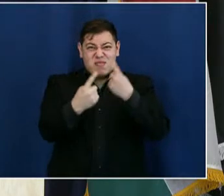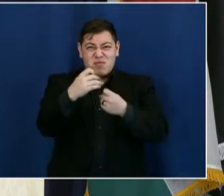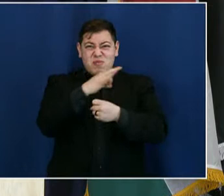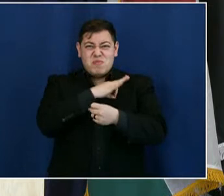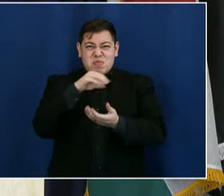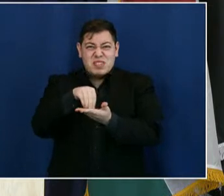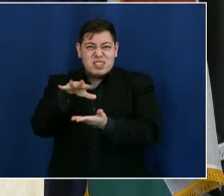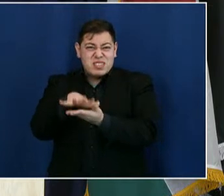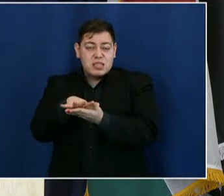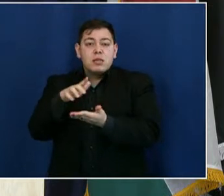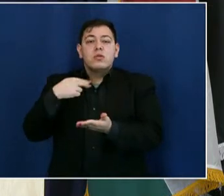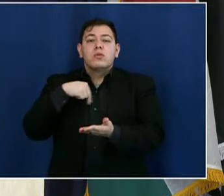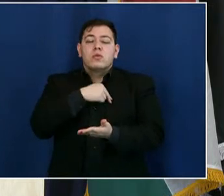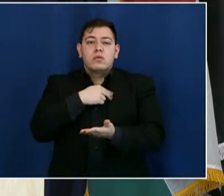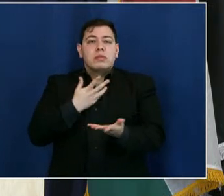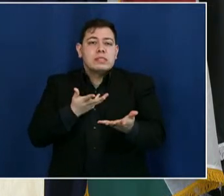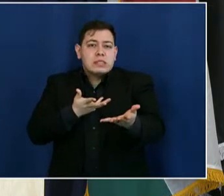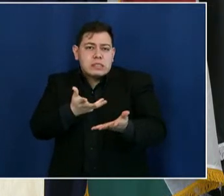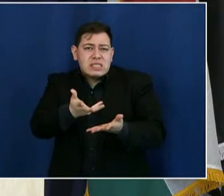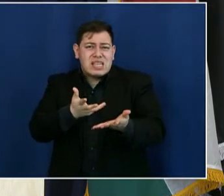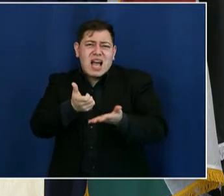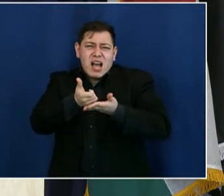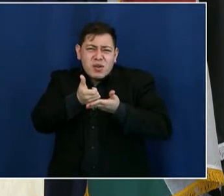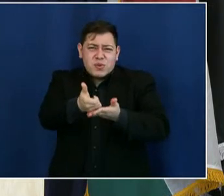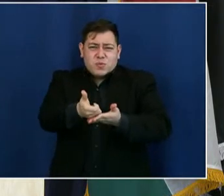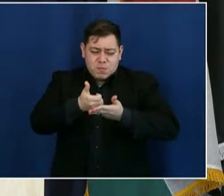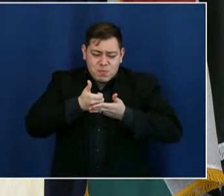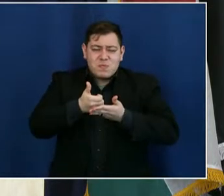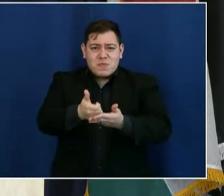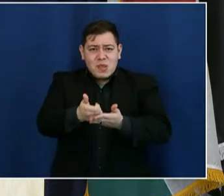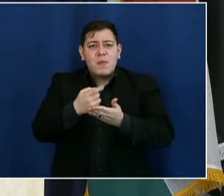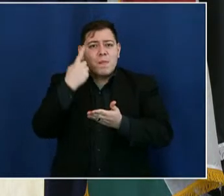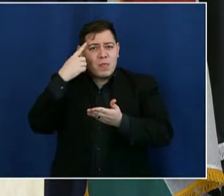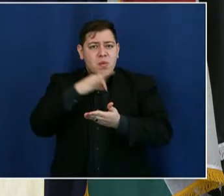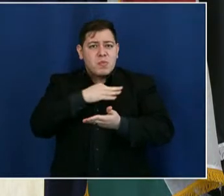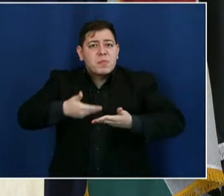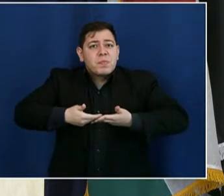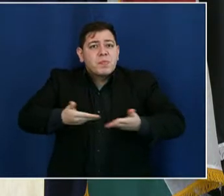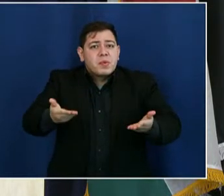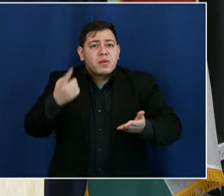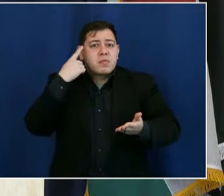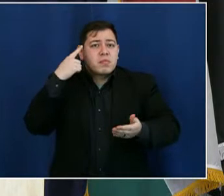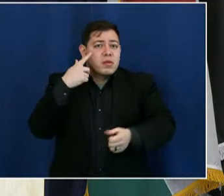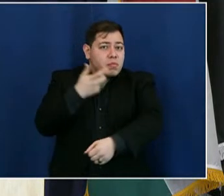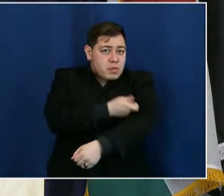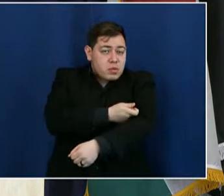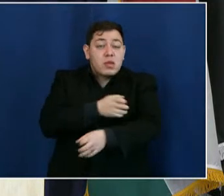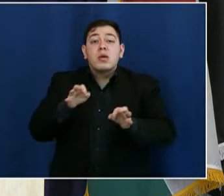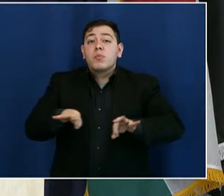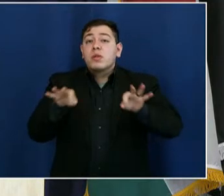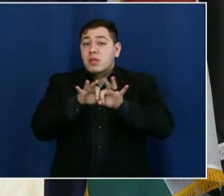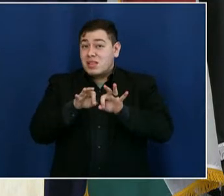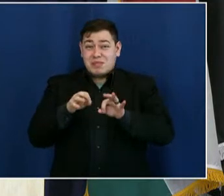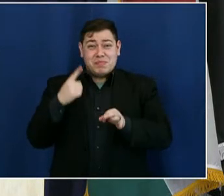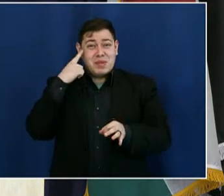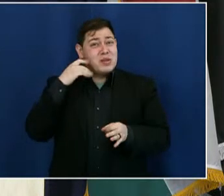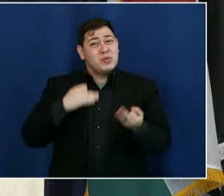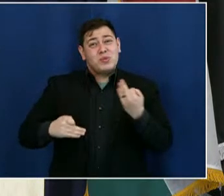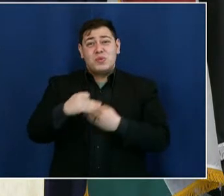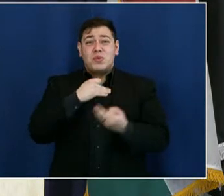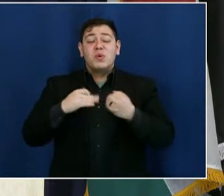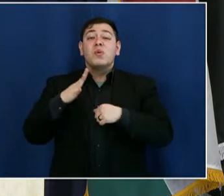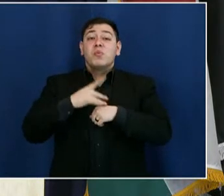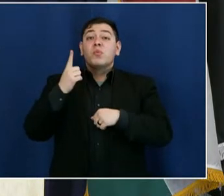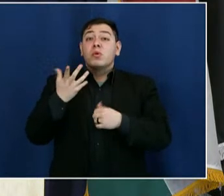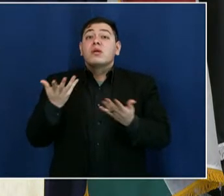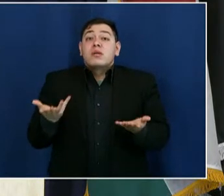vamos a trabajar mano a mano con ustedes para expandir la distribución de vacunas, que es sumamente importante para que estemos todos seguros y la